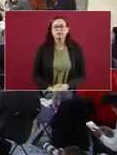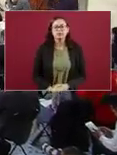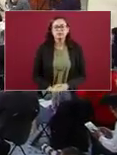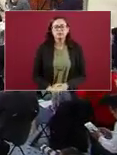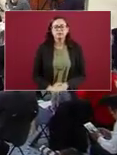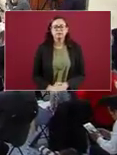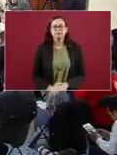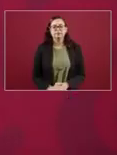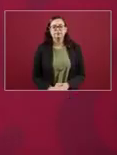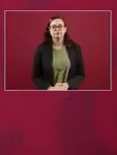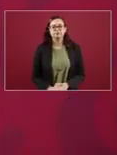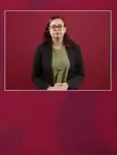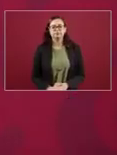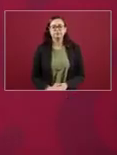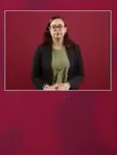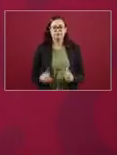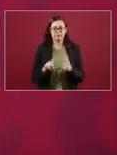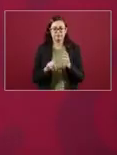Nosotros